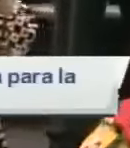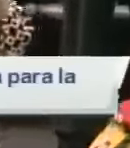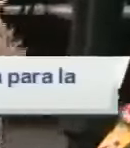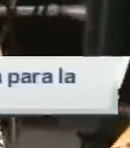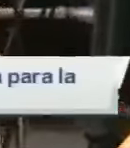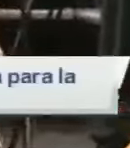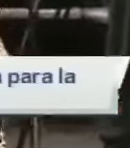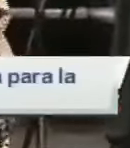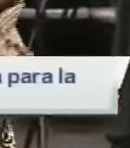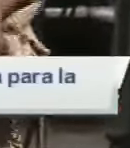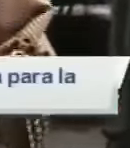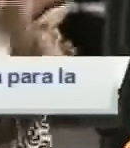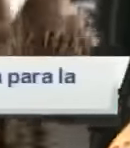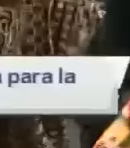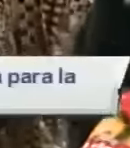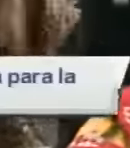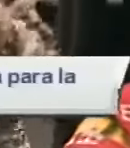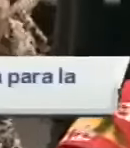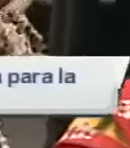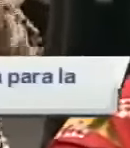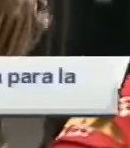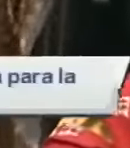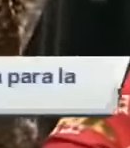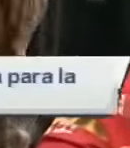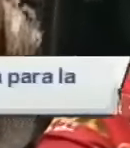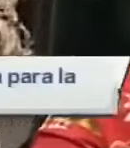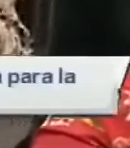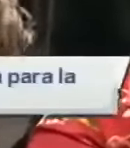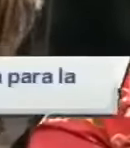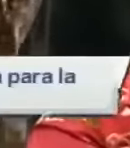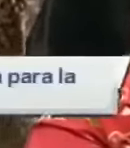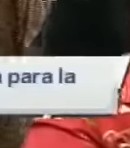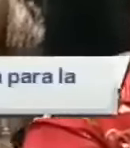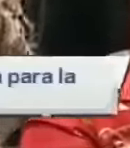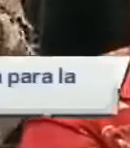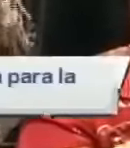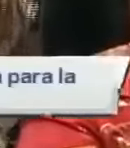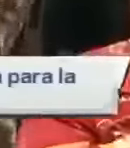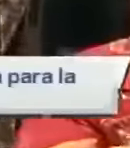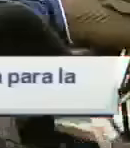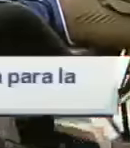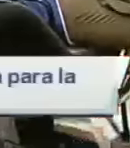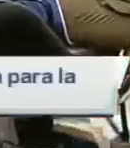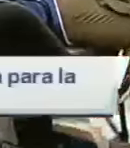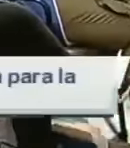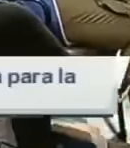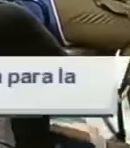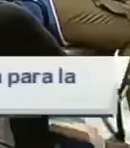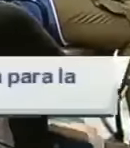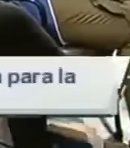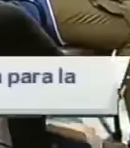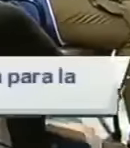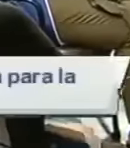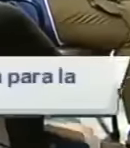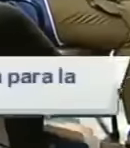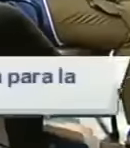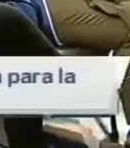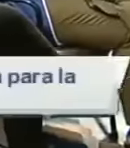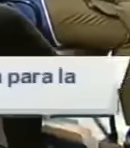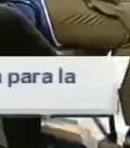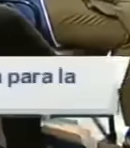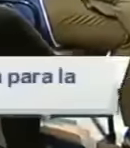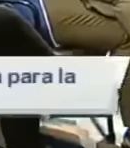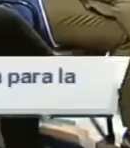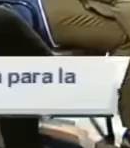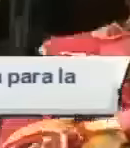un imperio y estamos dispuestos a luchar y a vencer y queremos ponernos